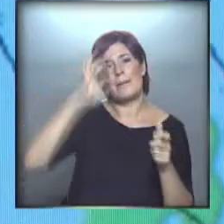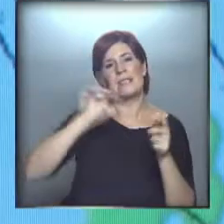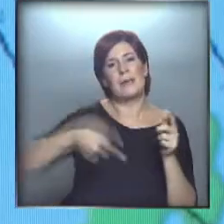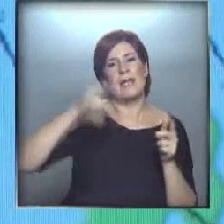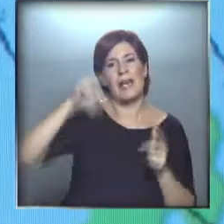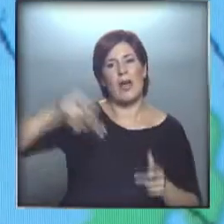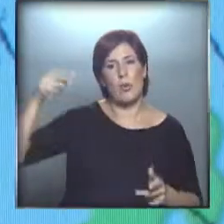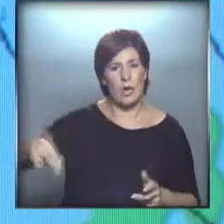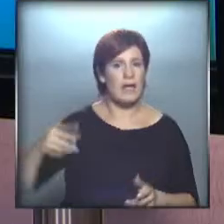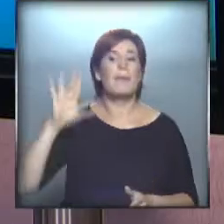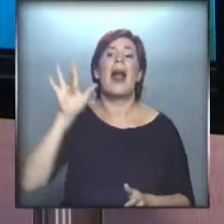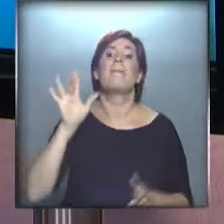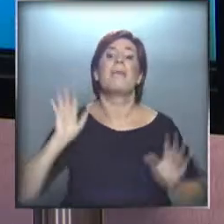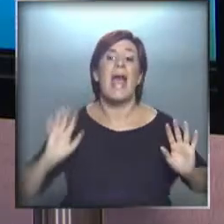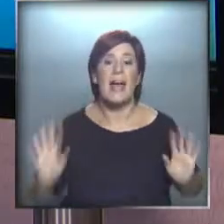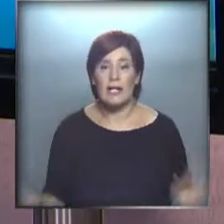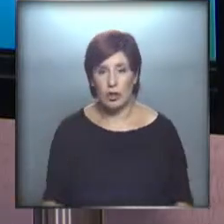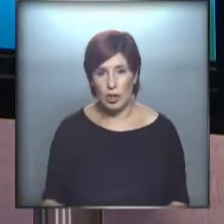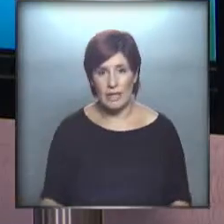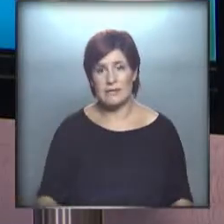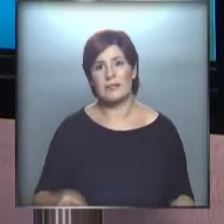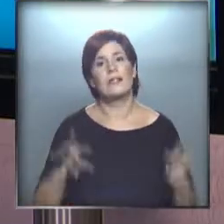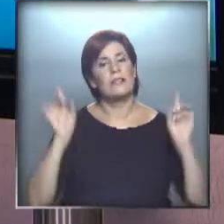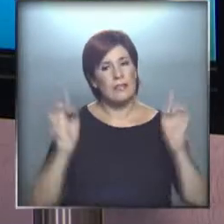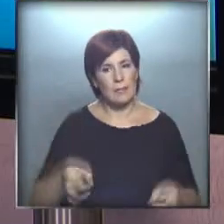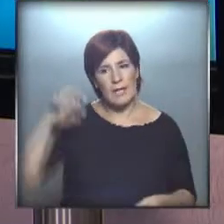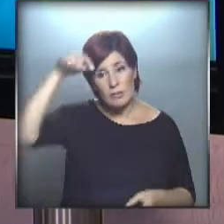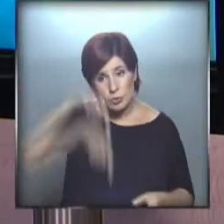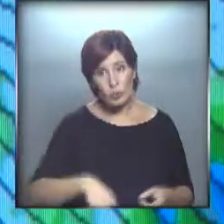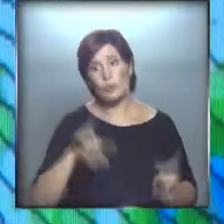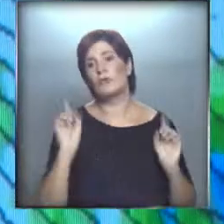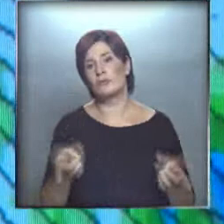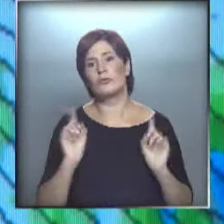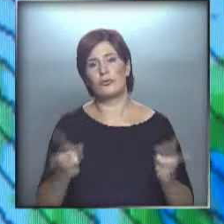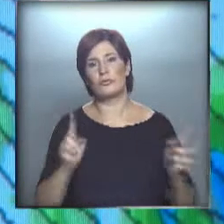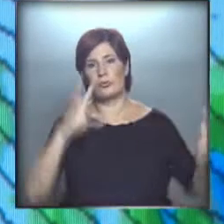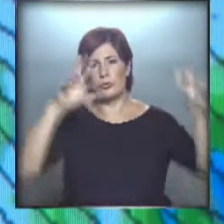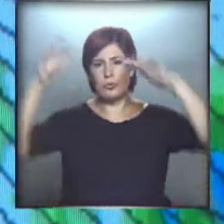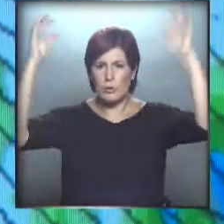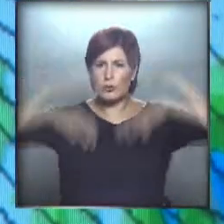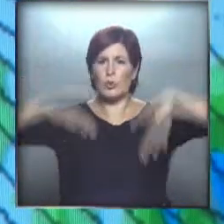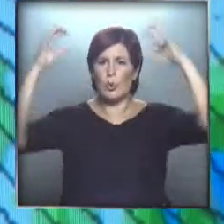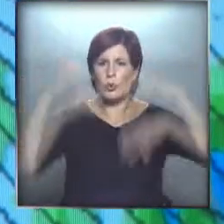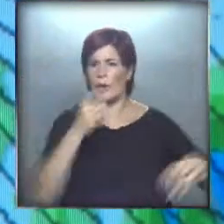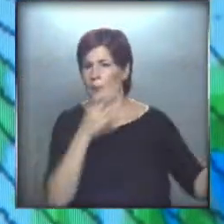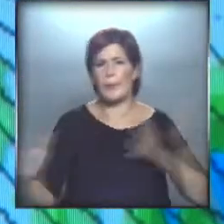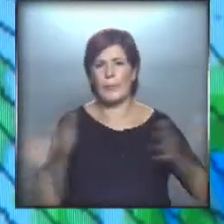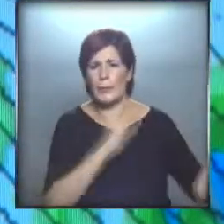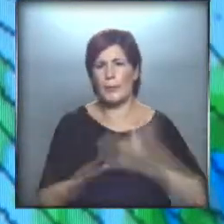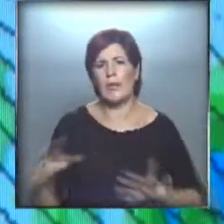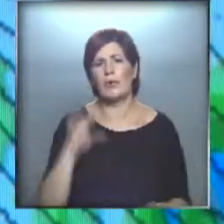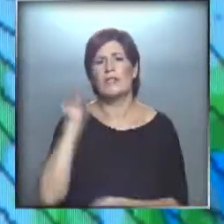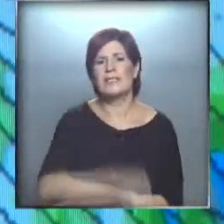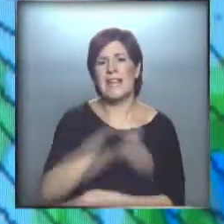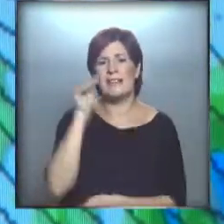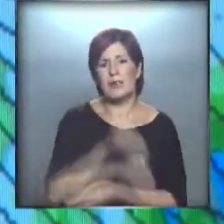mitad de semana, para el miércoles. Se mantiene el tiempo inestable con chaparrones y mucho viento hacia el miércoles también, en el sur de Santa Cruz